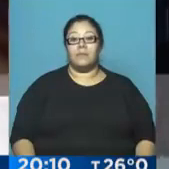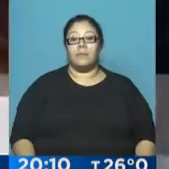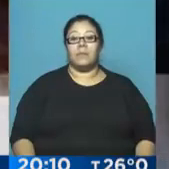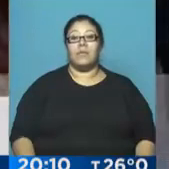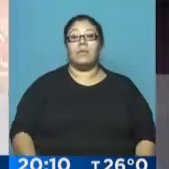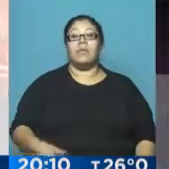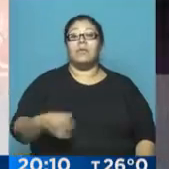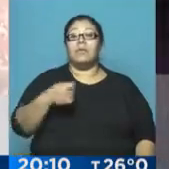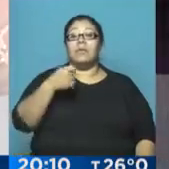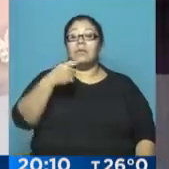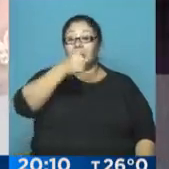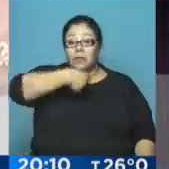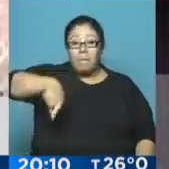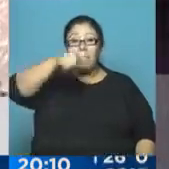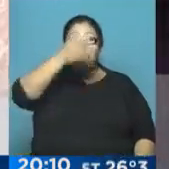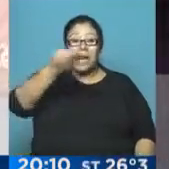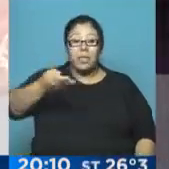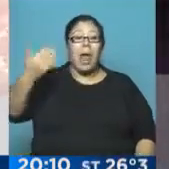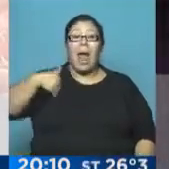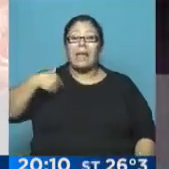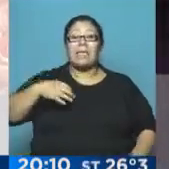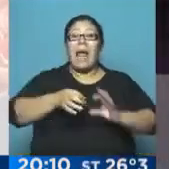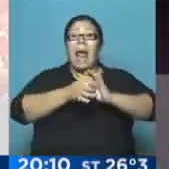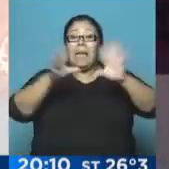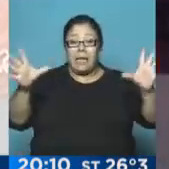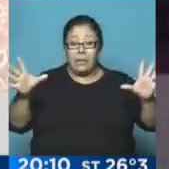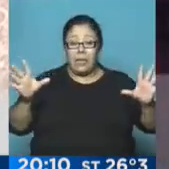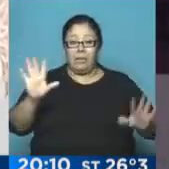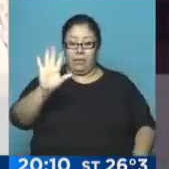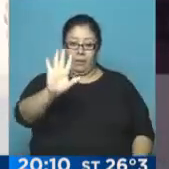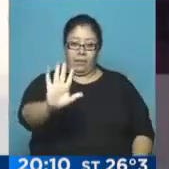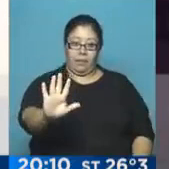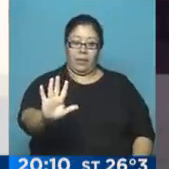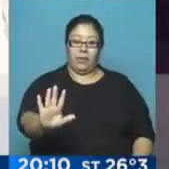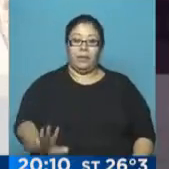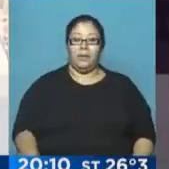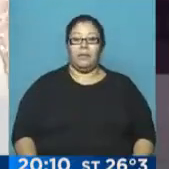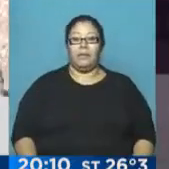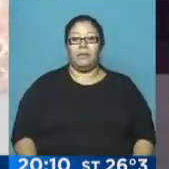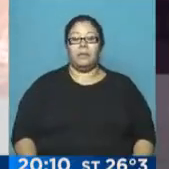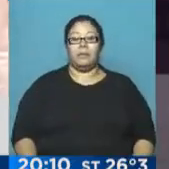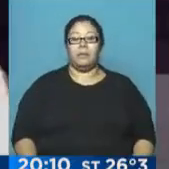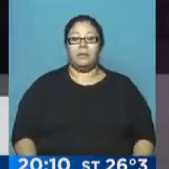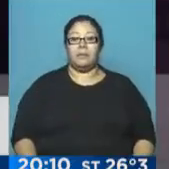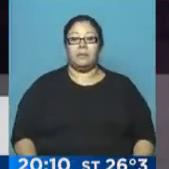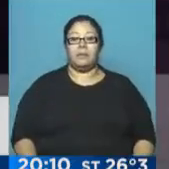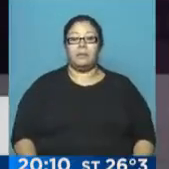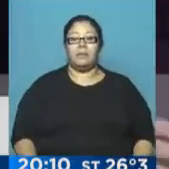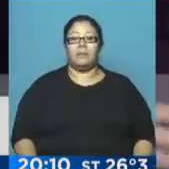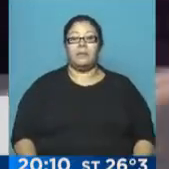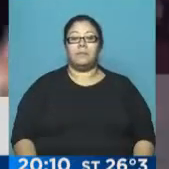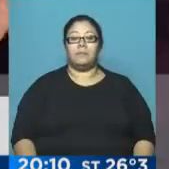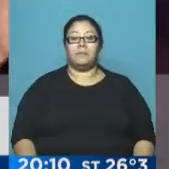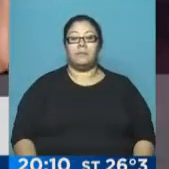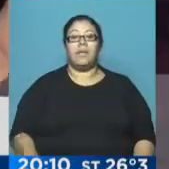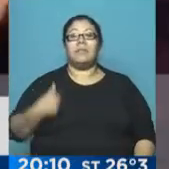de que hemos gozado los argentinos, y esto no es una concesión, por favor, esto es